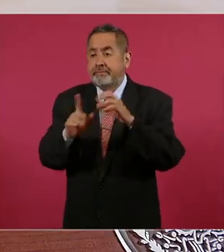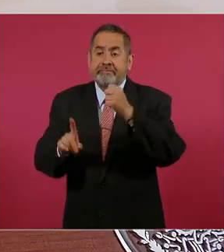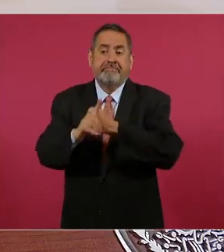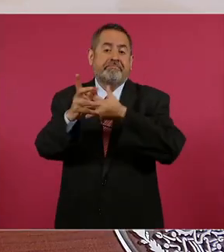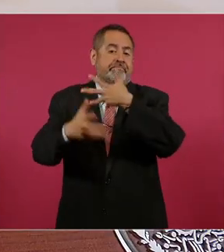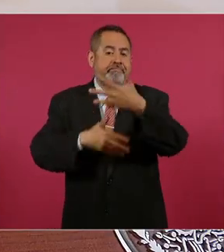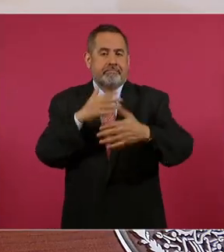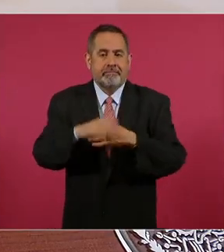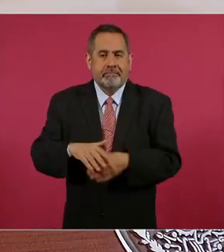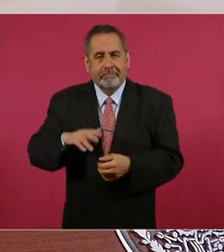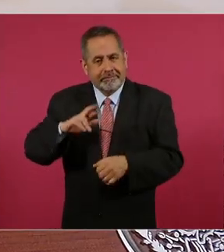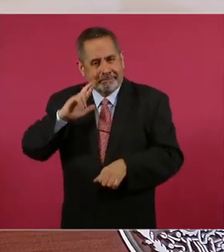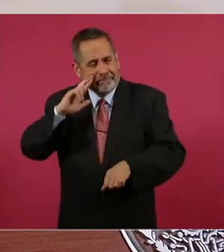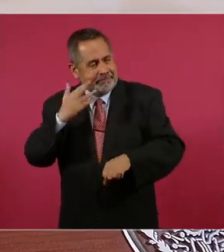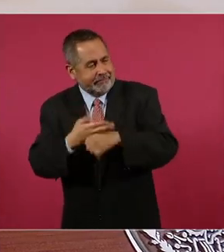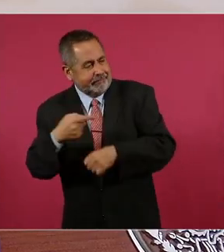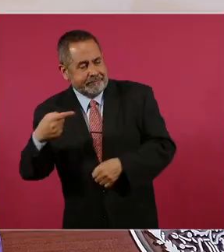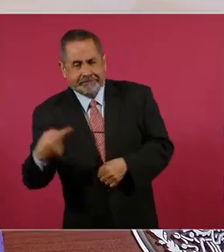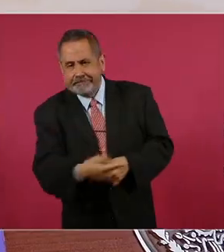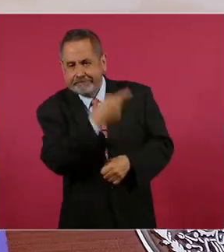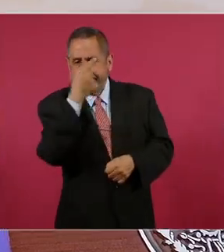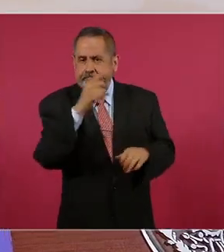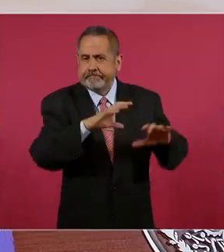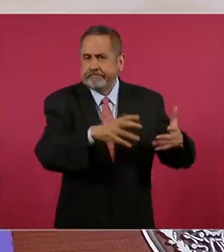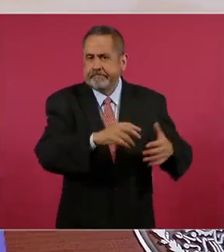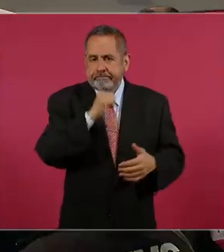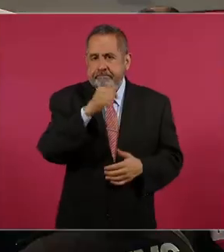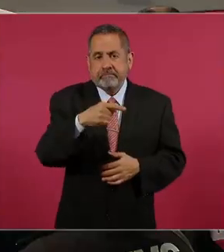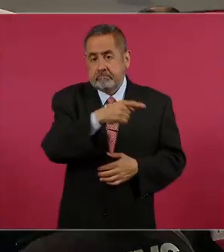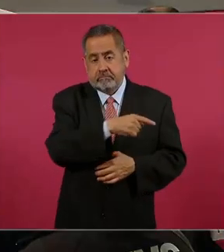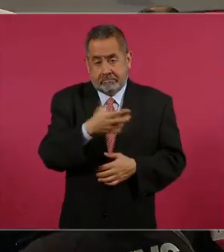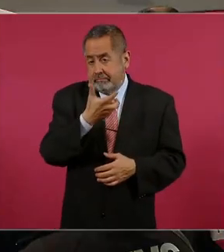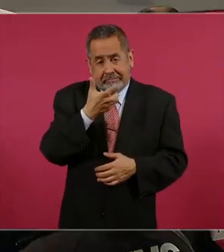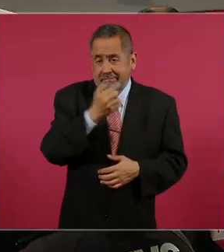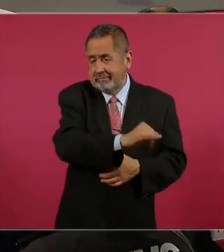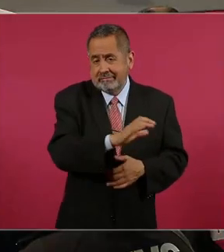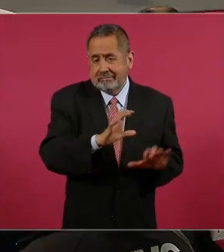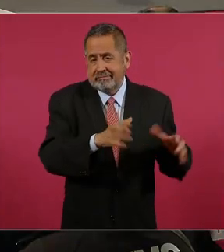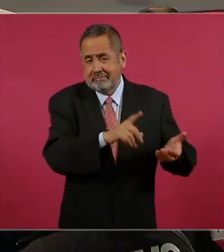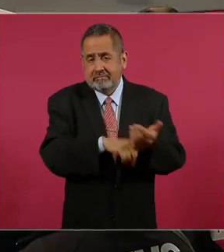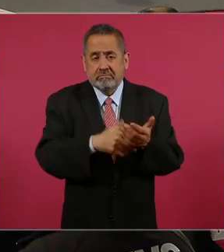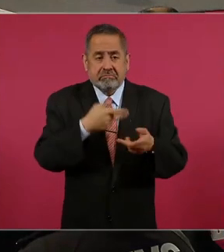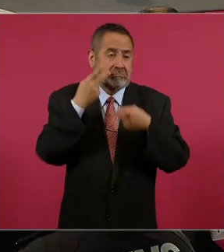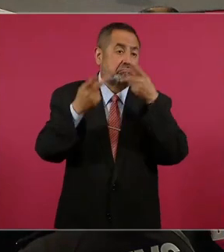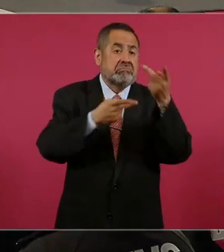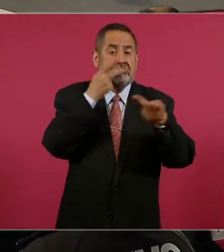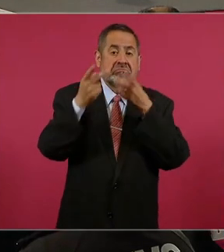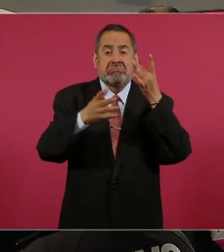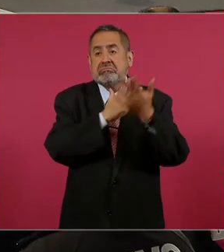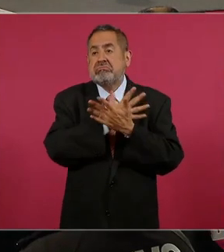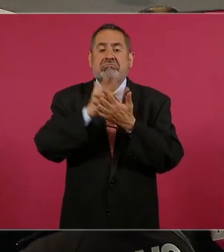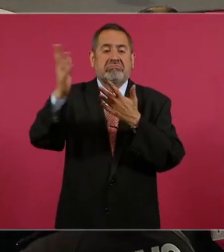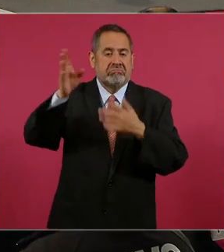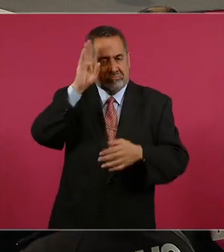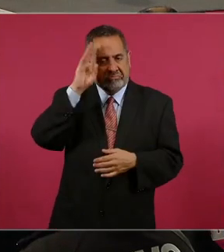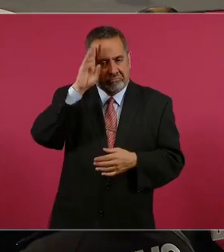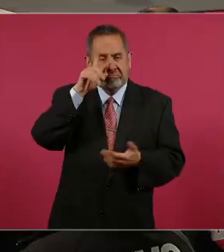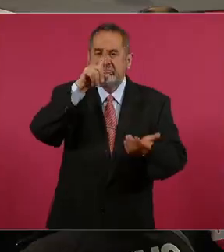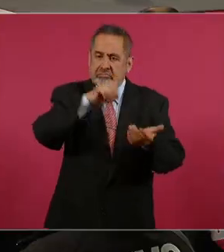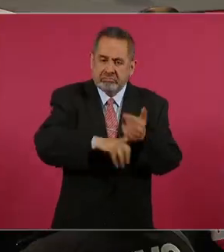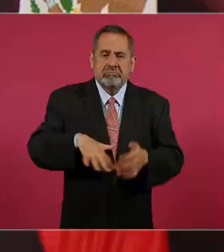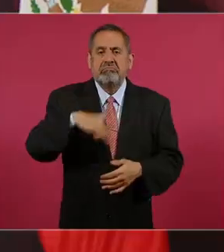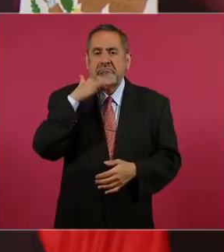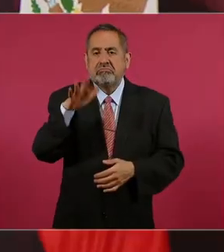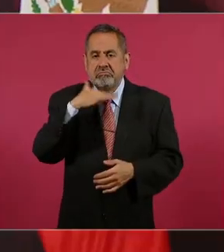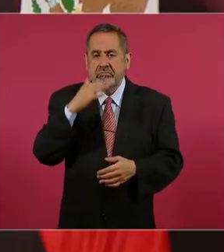por la irresponsabilidad de esta gente, porque así son los conservadores, además de corruptos,